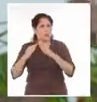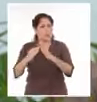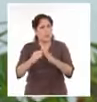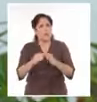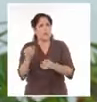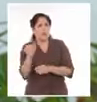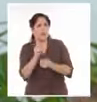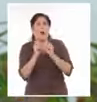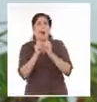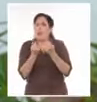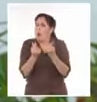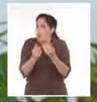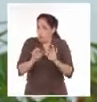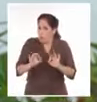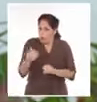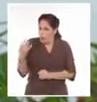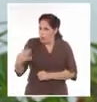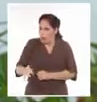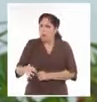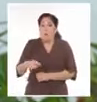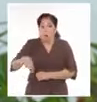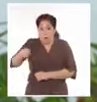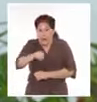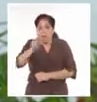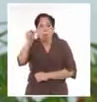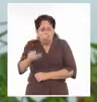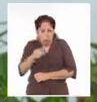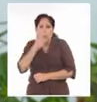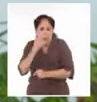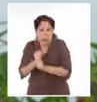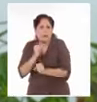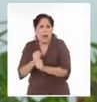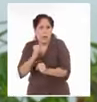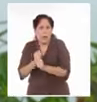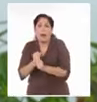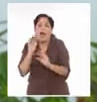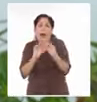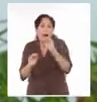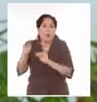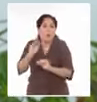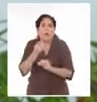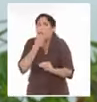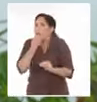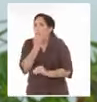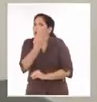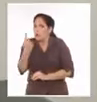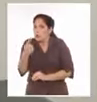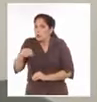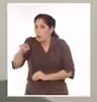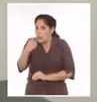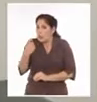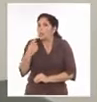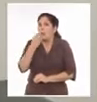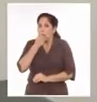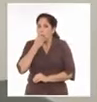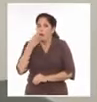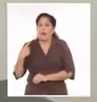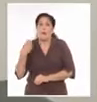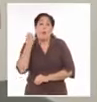vida económica del país, el aporte que todas estas personas pueden hacer, ajustándonos a lo que cada cual necesita. Nosotros tenemos más